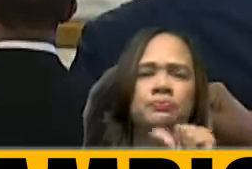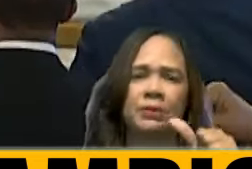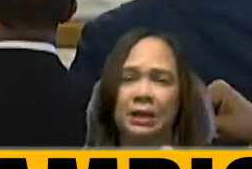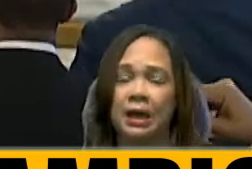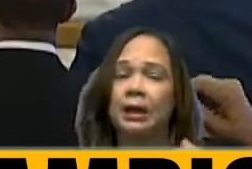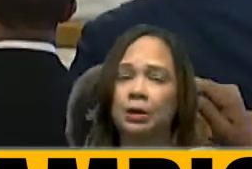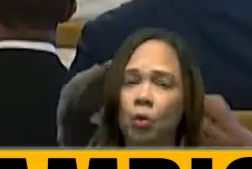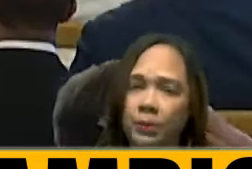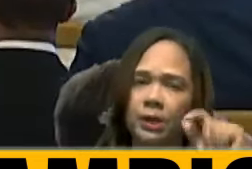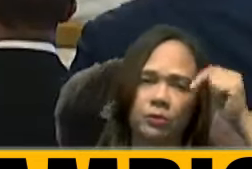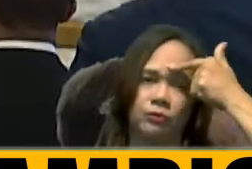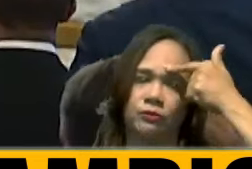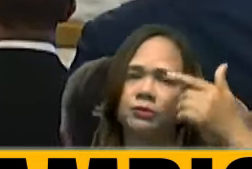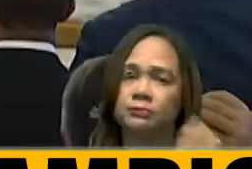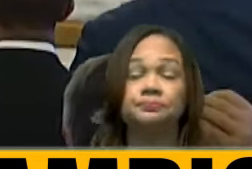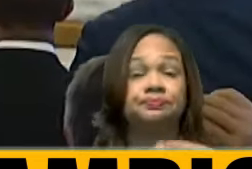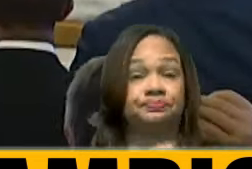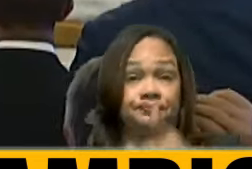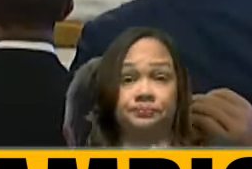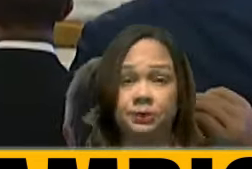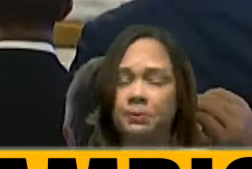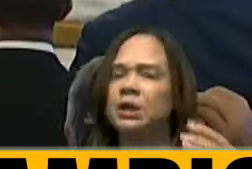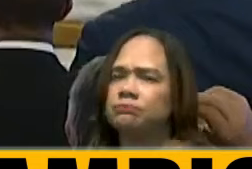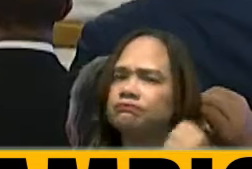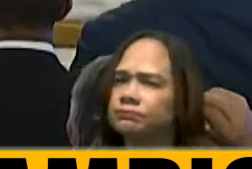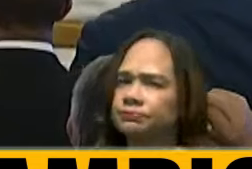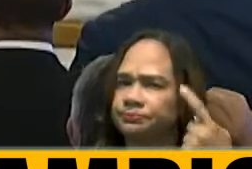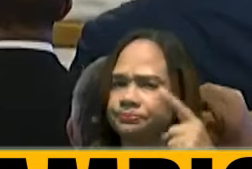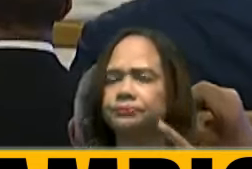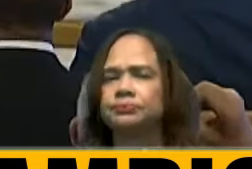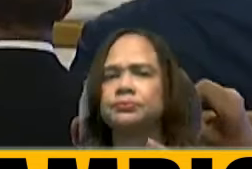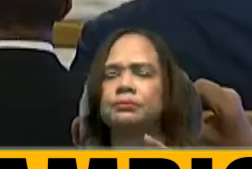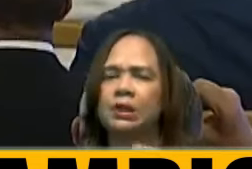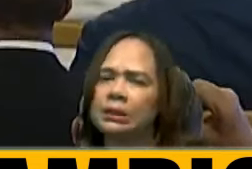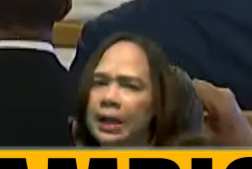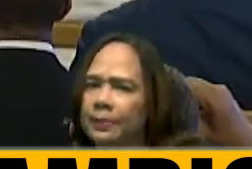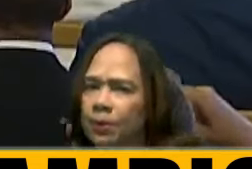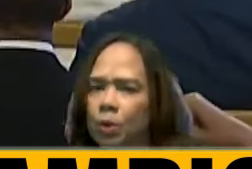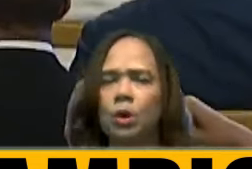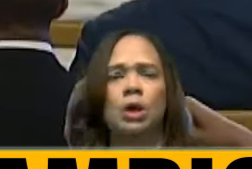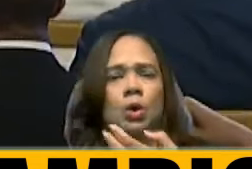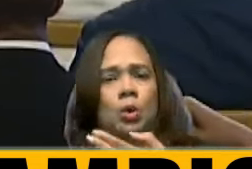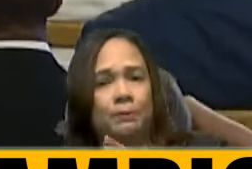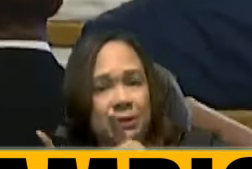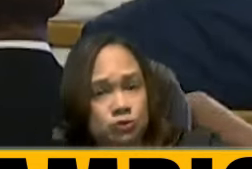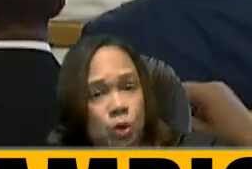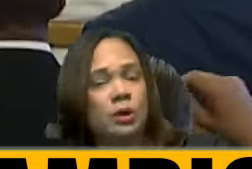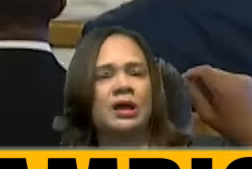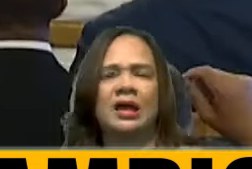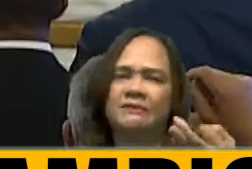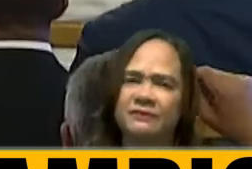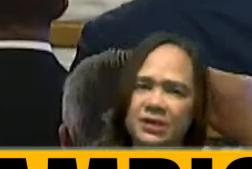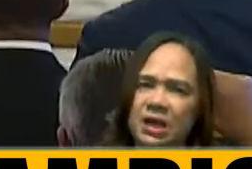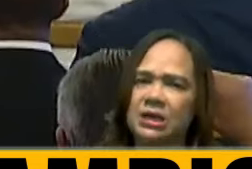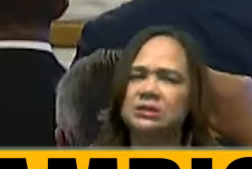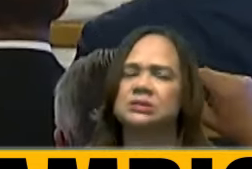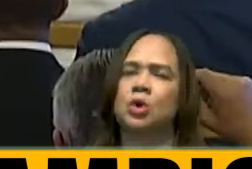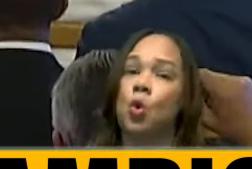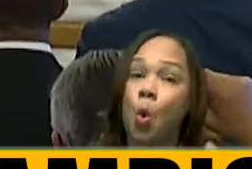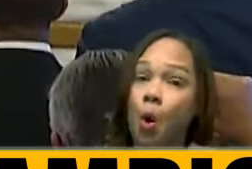además se implementarán medidas para optimizar las áreas de apoyo como recursos humanos finanzas